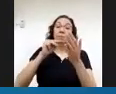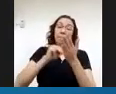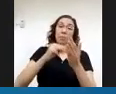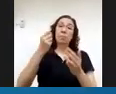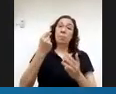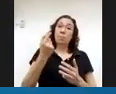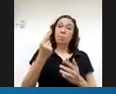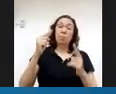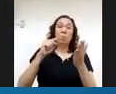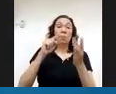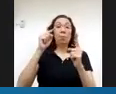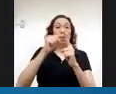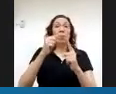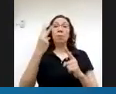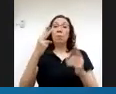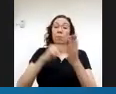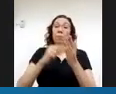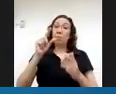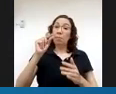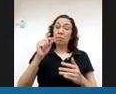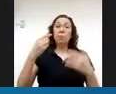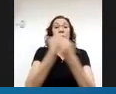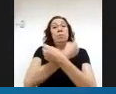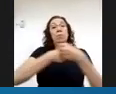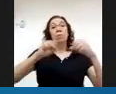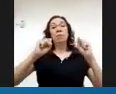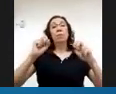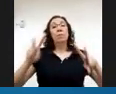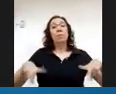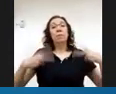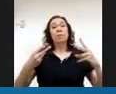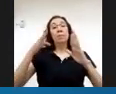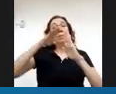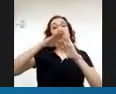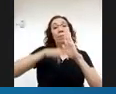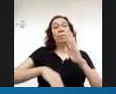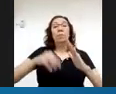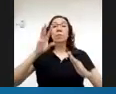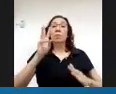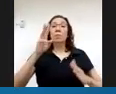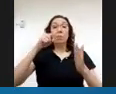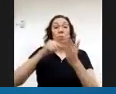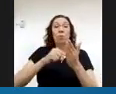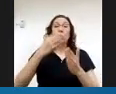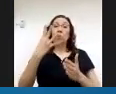al 2020, se salvaron la vida de al menos 6.4 millones